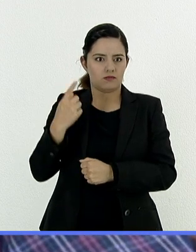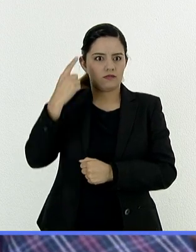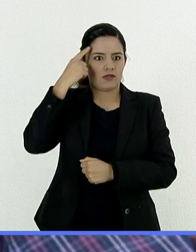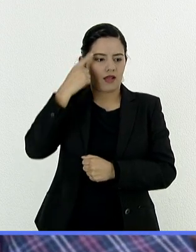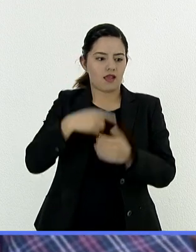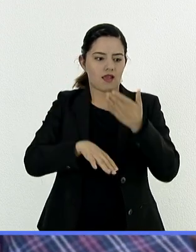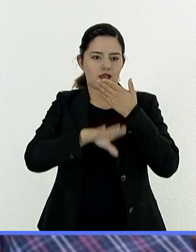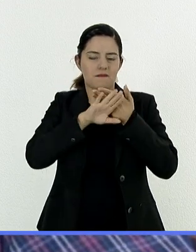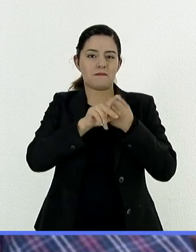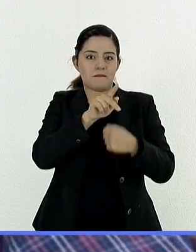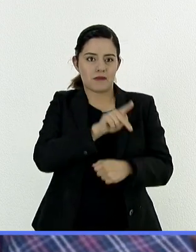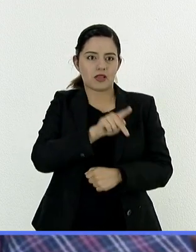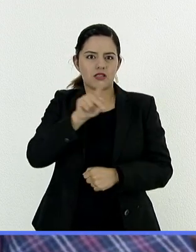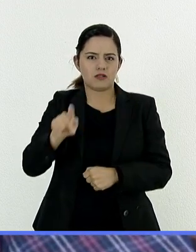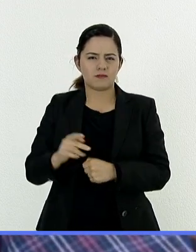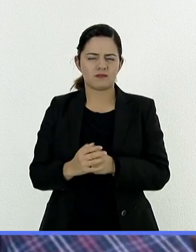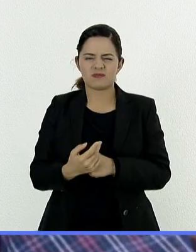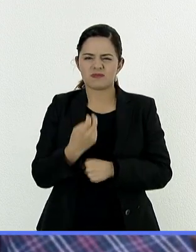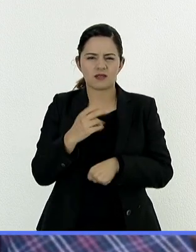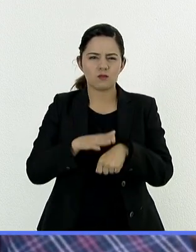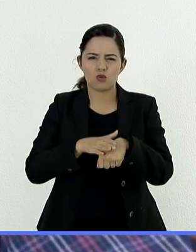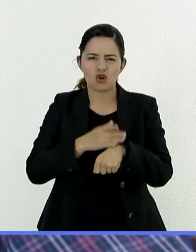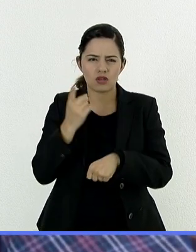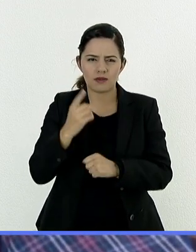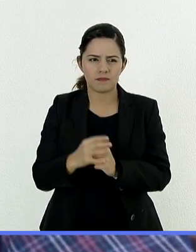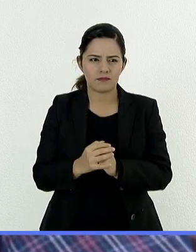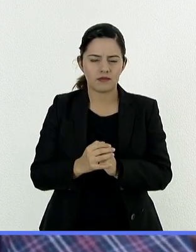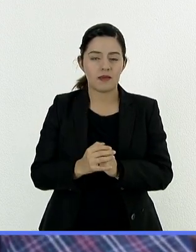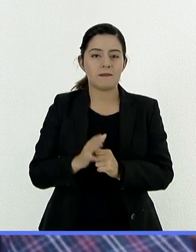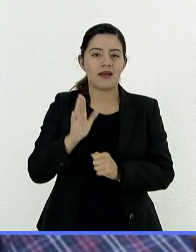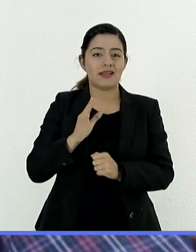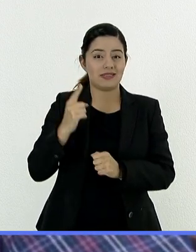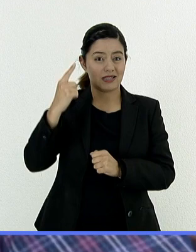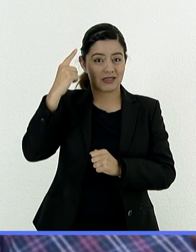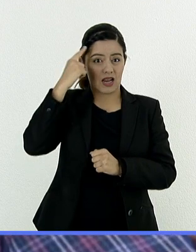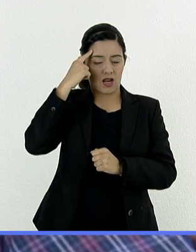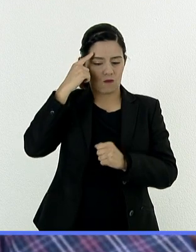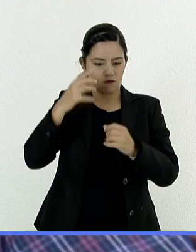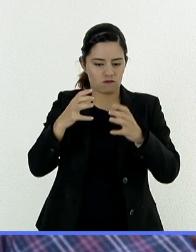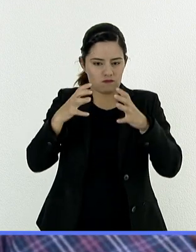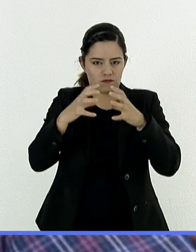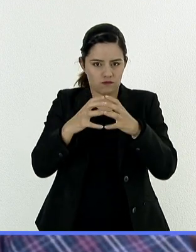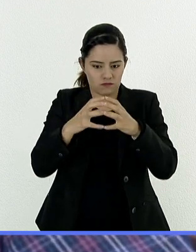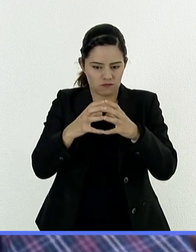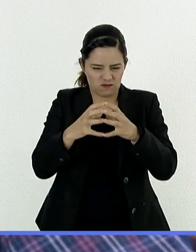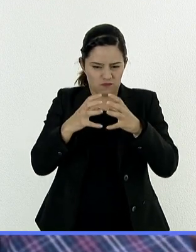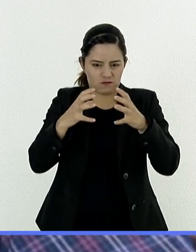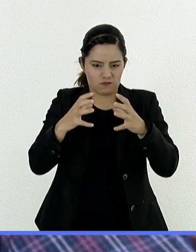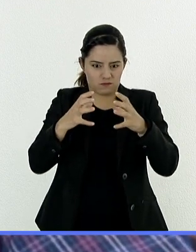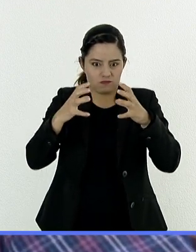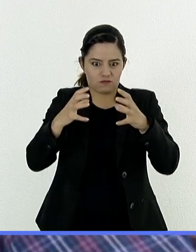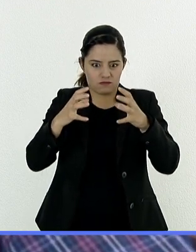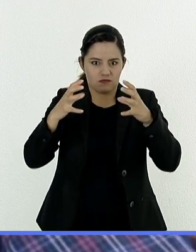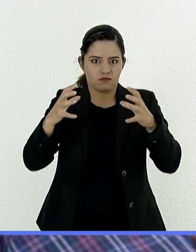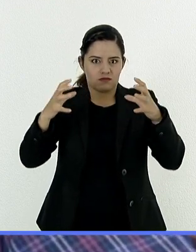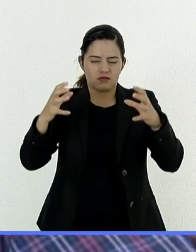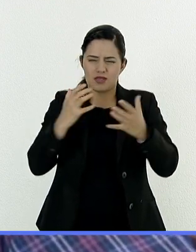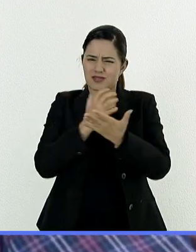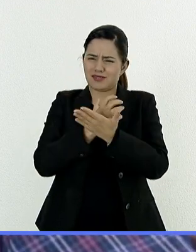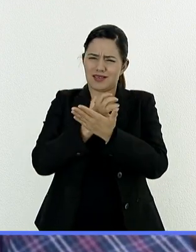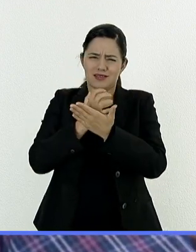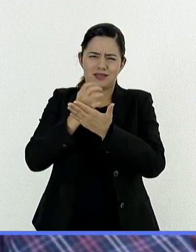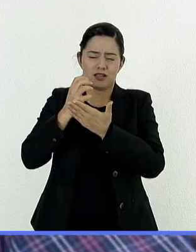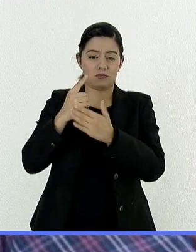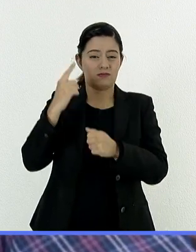qué es lo que lo causa Aparentemente es un estado de inflamación exagerado que puede causar daño al cerebro